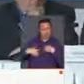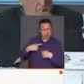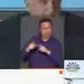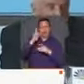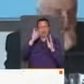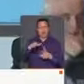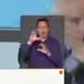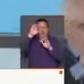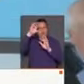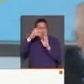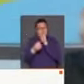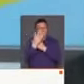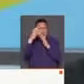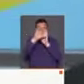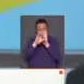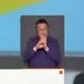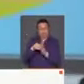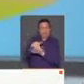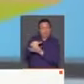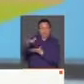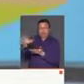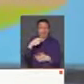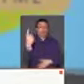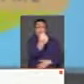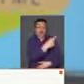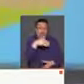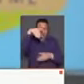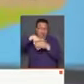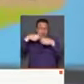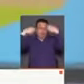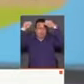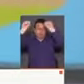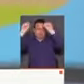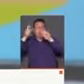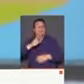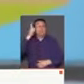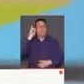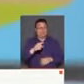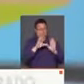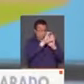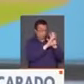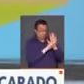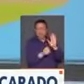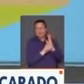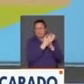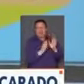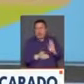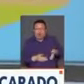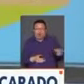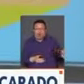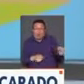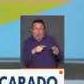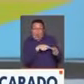el proyecto que le propuso la convención. Pero el mandato de una nueva constitución sigue vigente. Y...